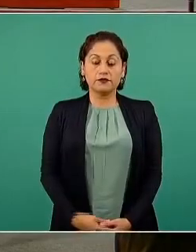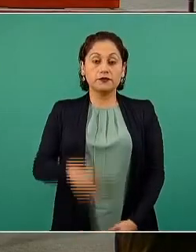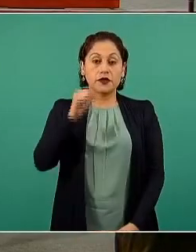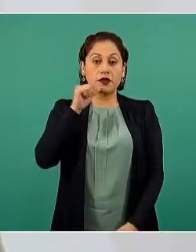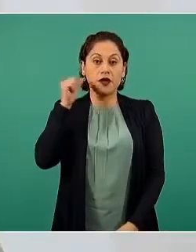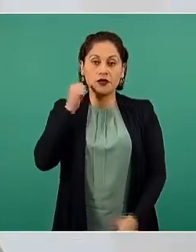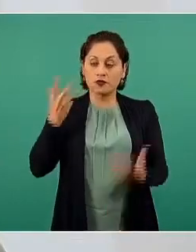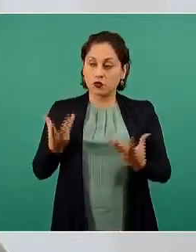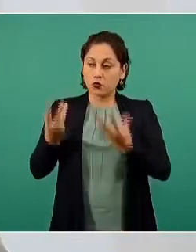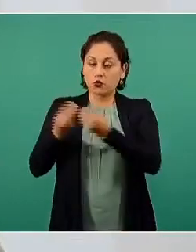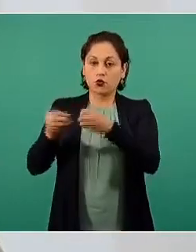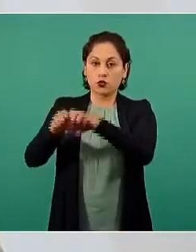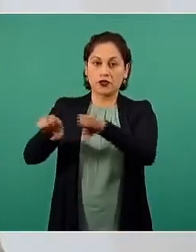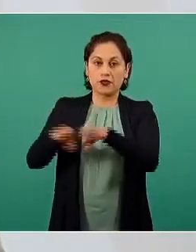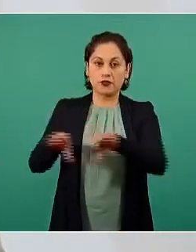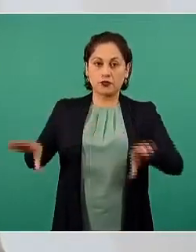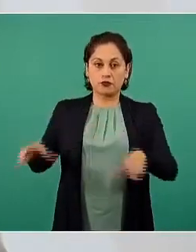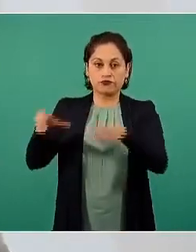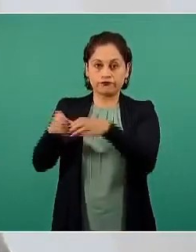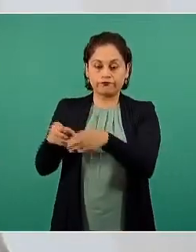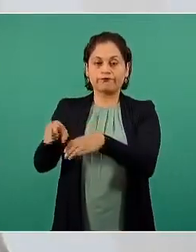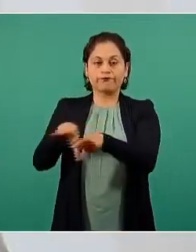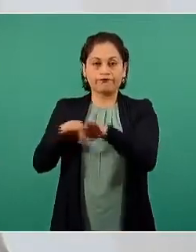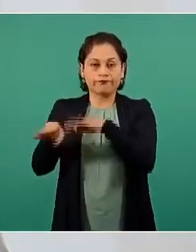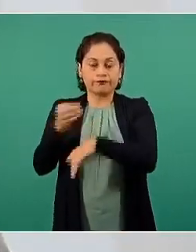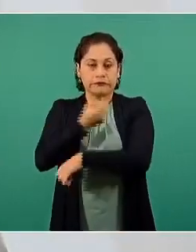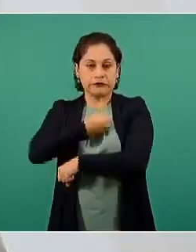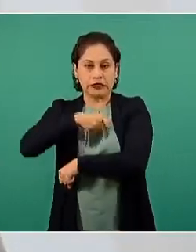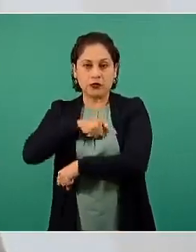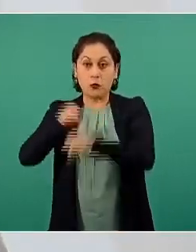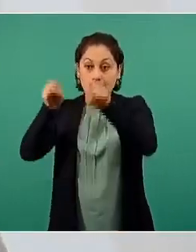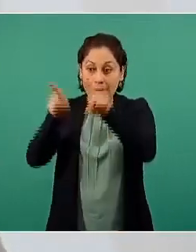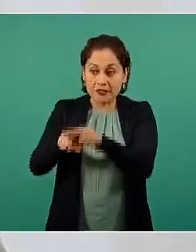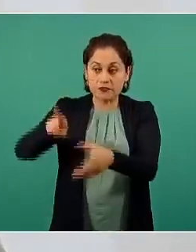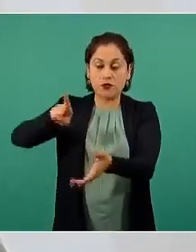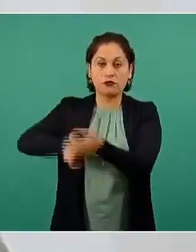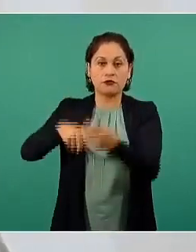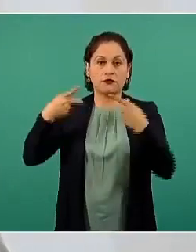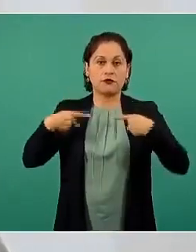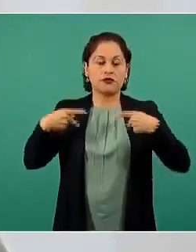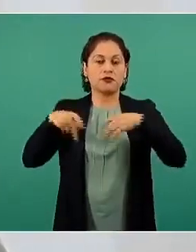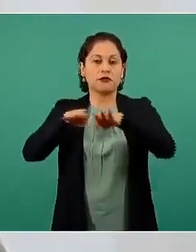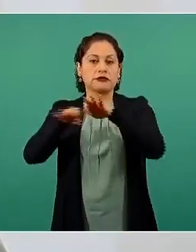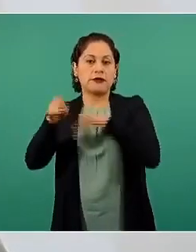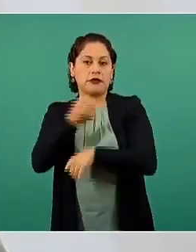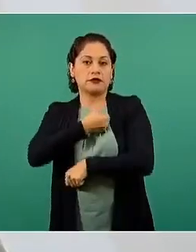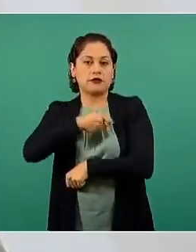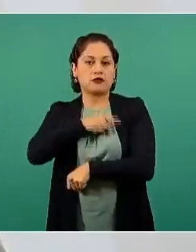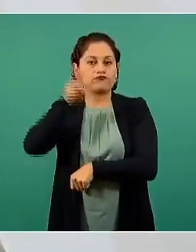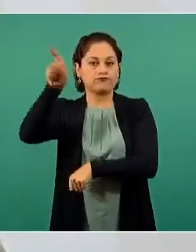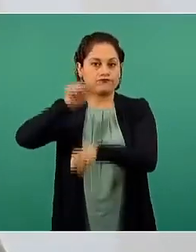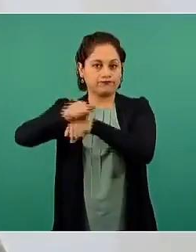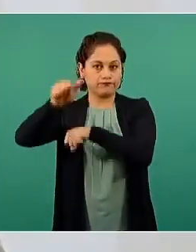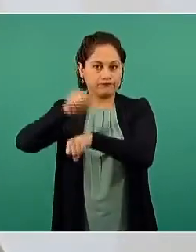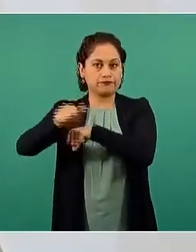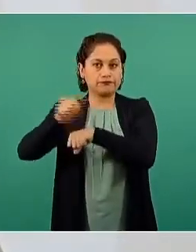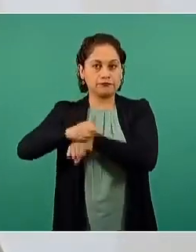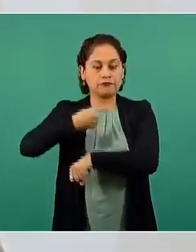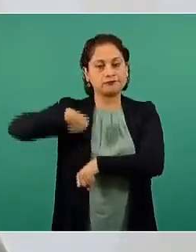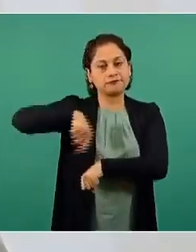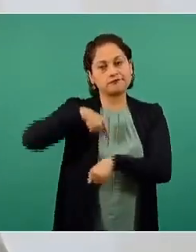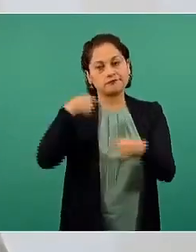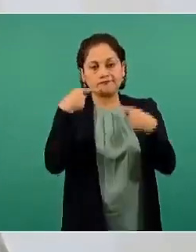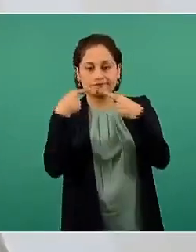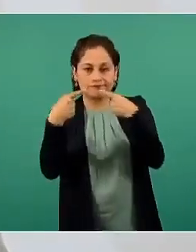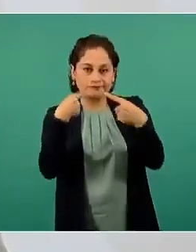Secretaría de Salud de México y del Ministerio de Salud de Argentina, viendo, además de la pandemia de